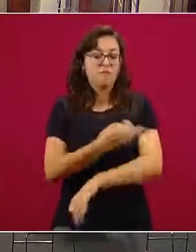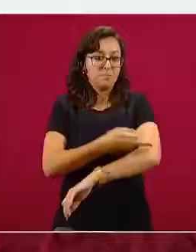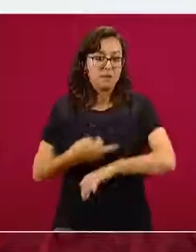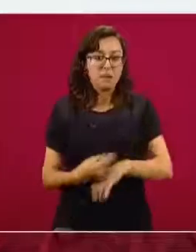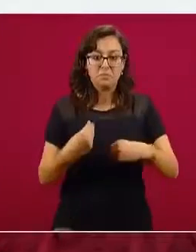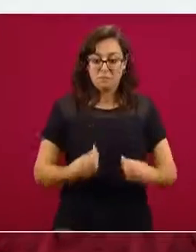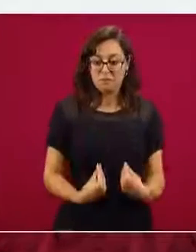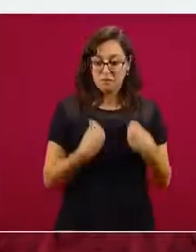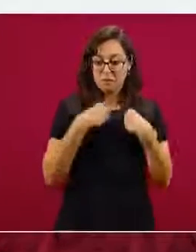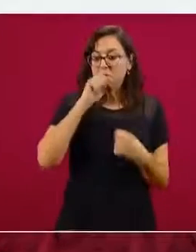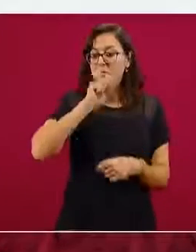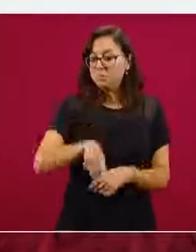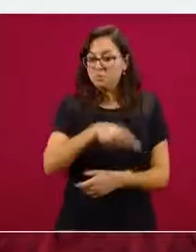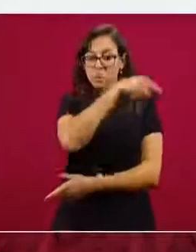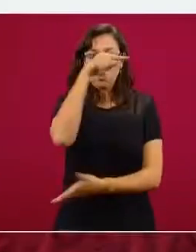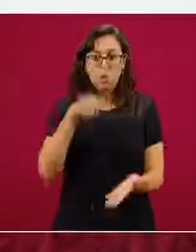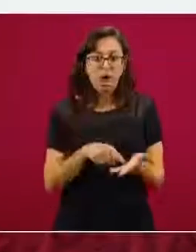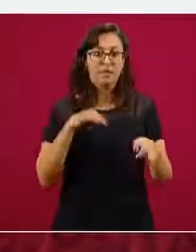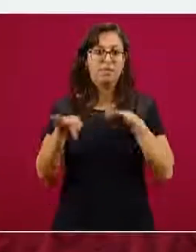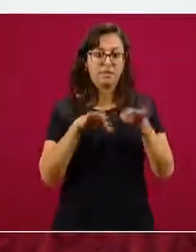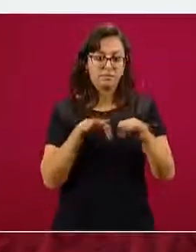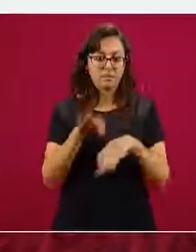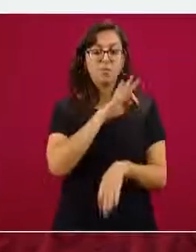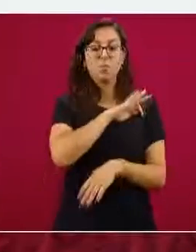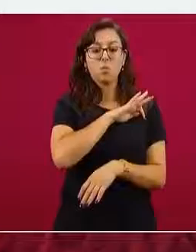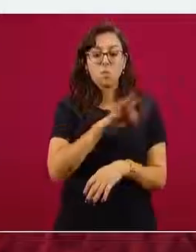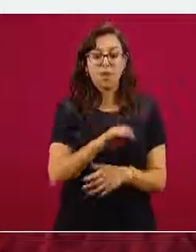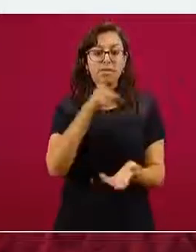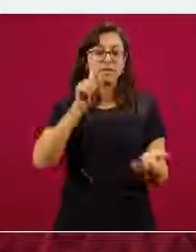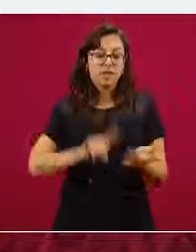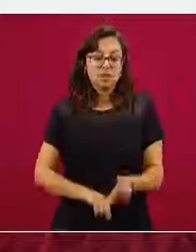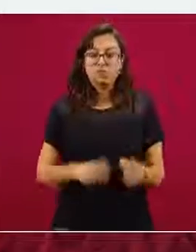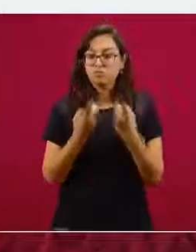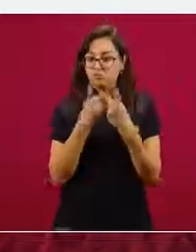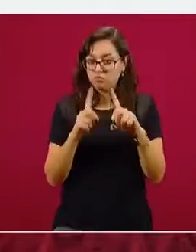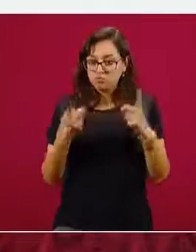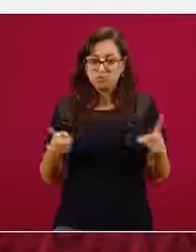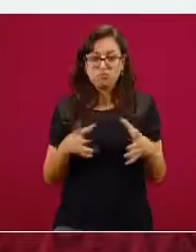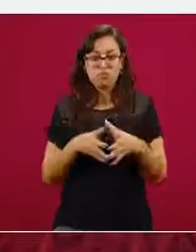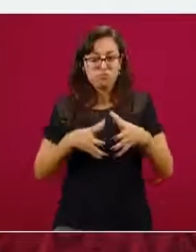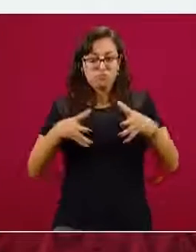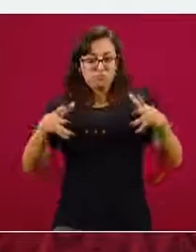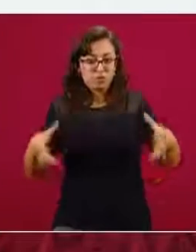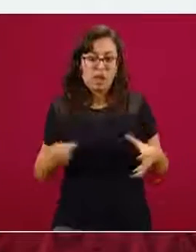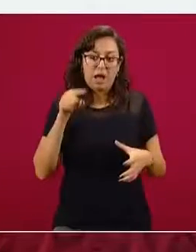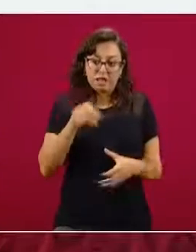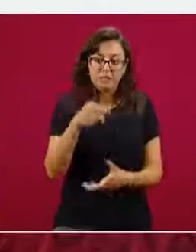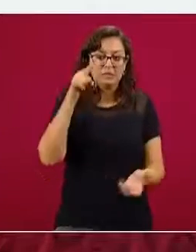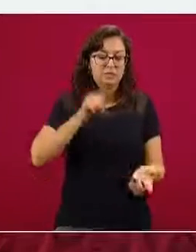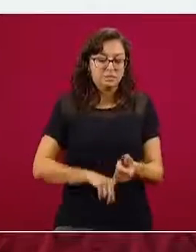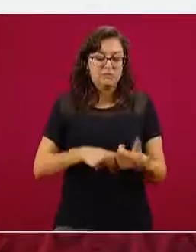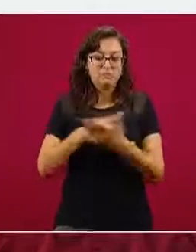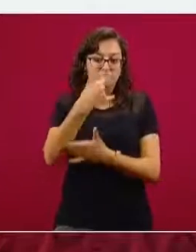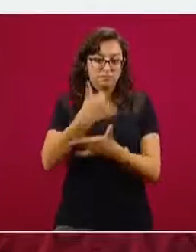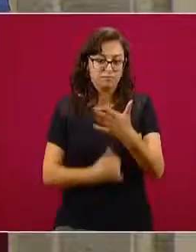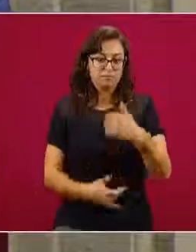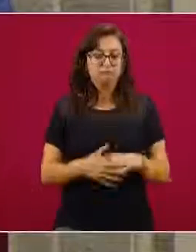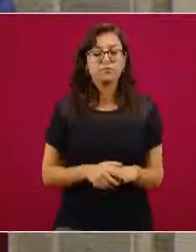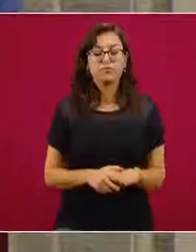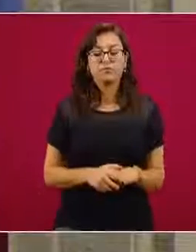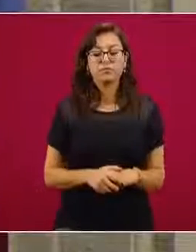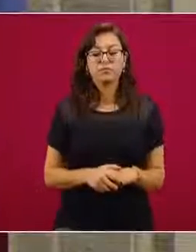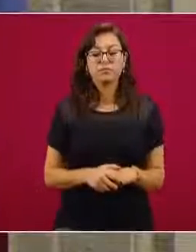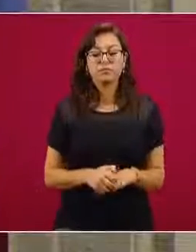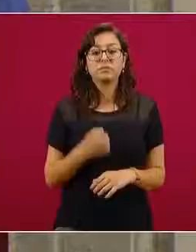trabajar en esa misma zona y que se dé un proceso interno de desarrollo al interior de este proyecto. Entonces, este